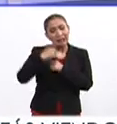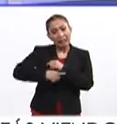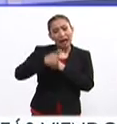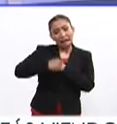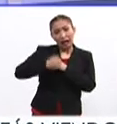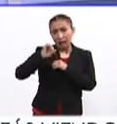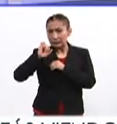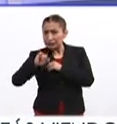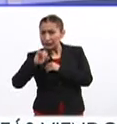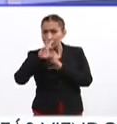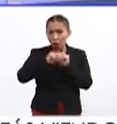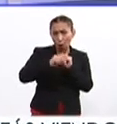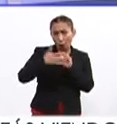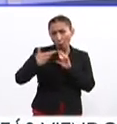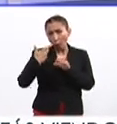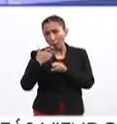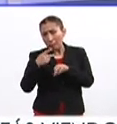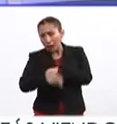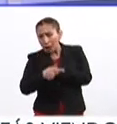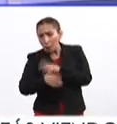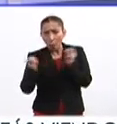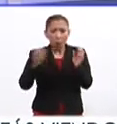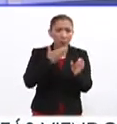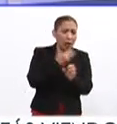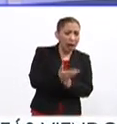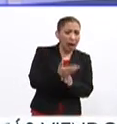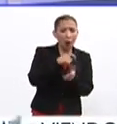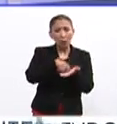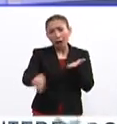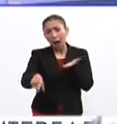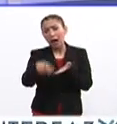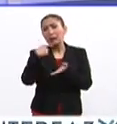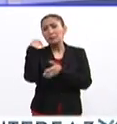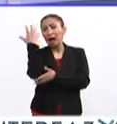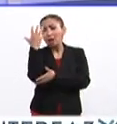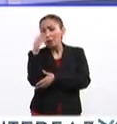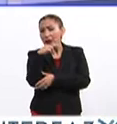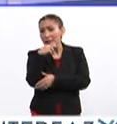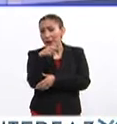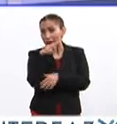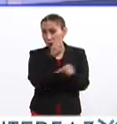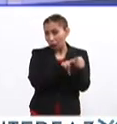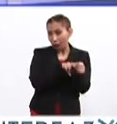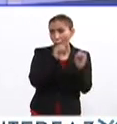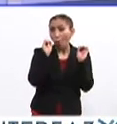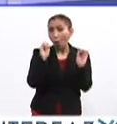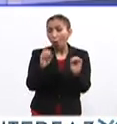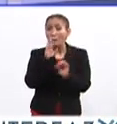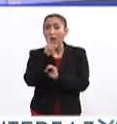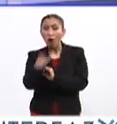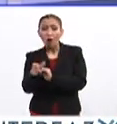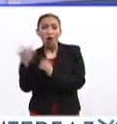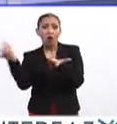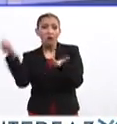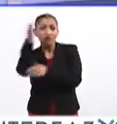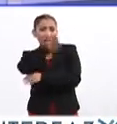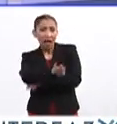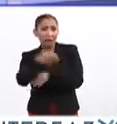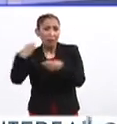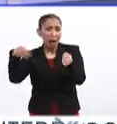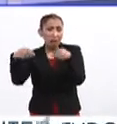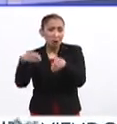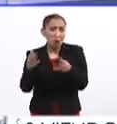o no afectan el ecosistema, es bueno comprar árboles naturales o es mejor comprar árboles